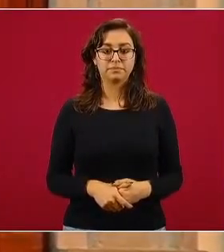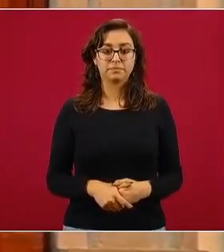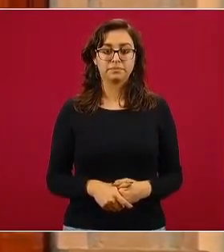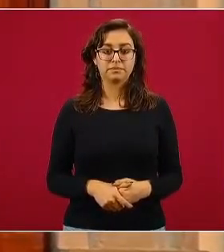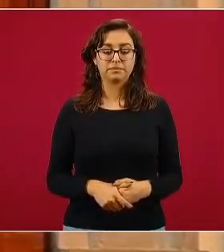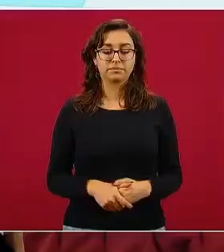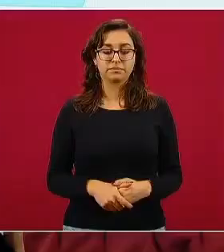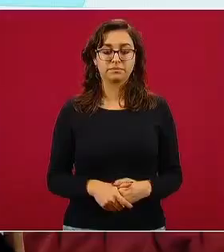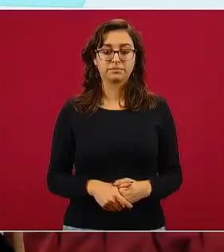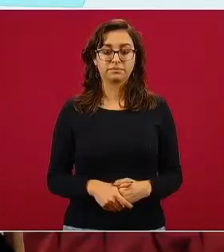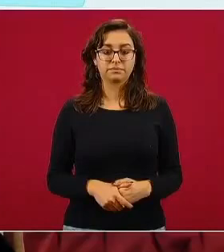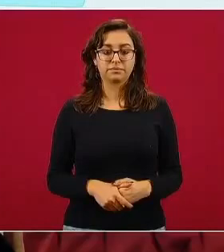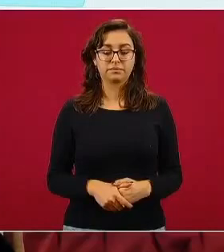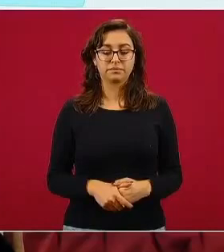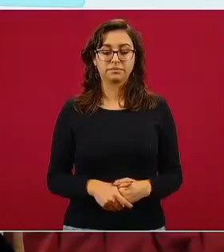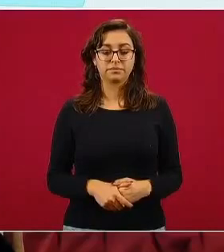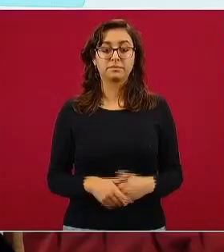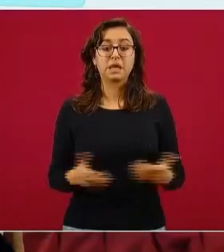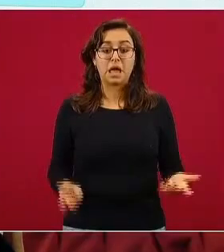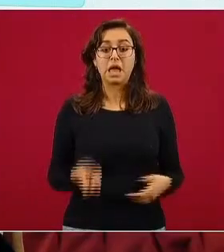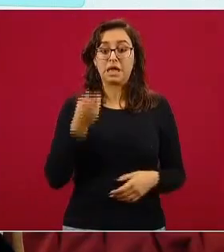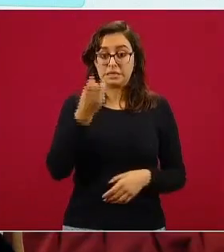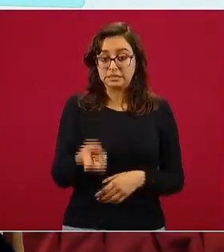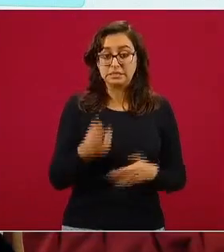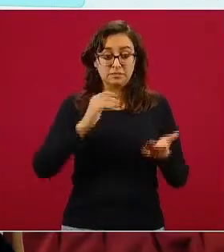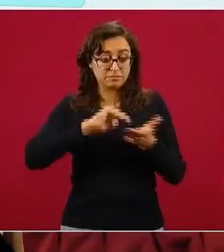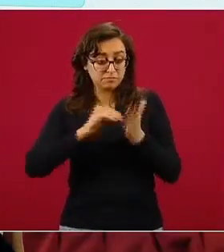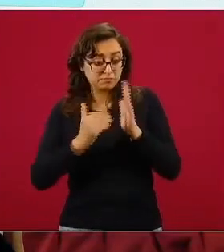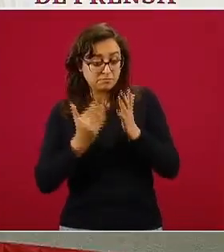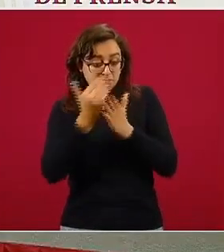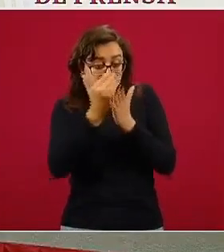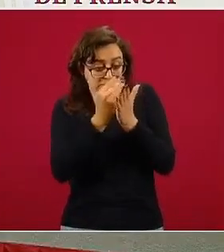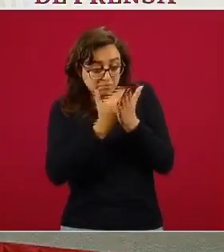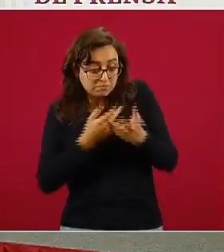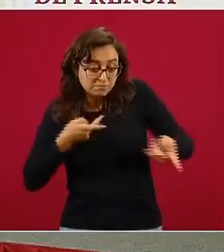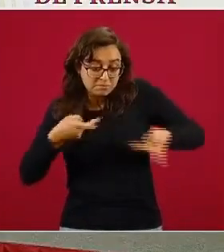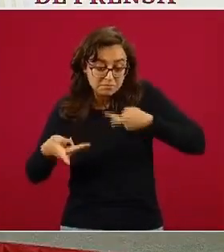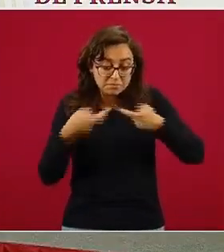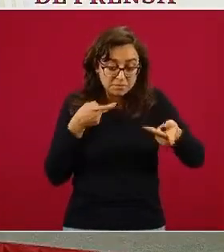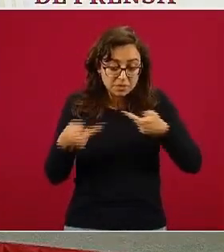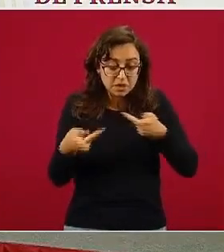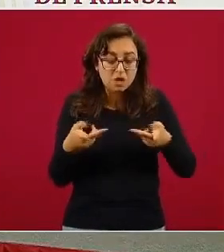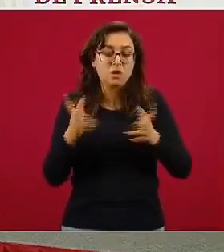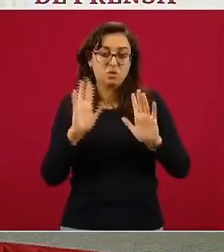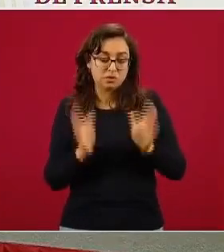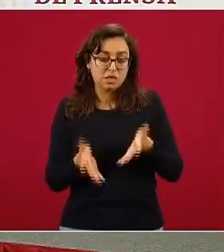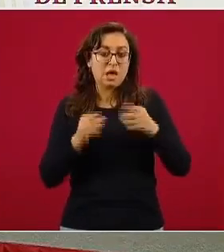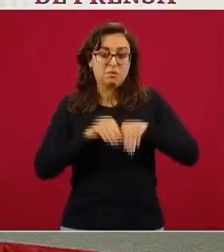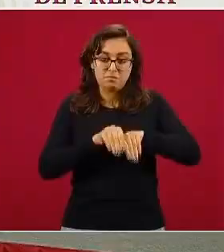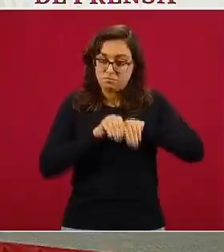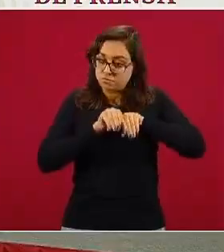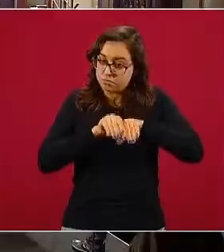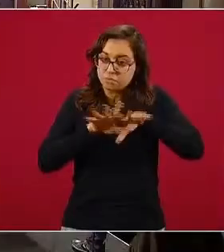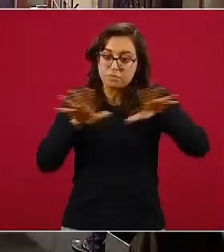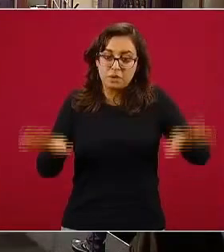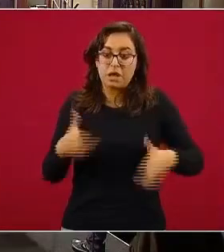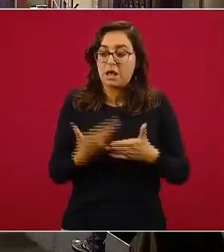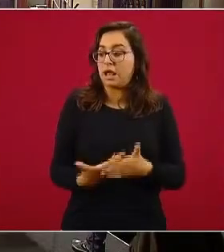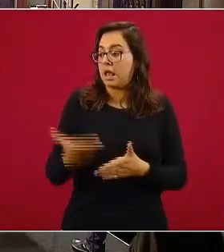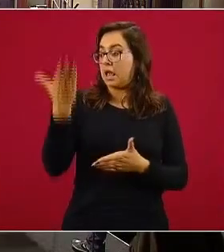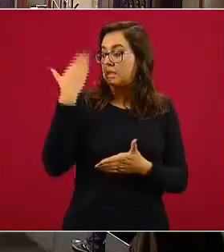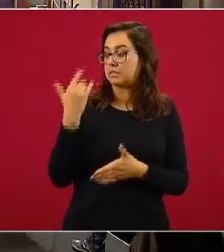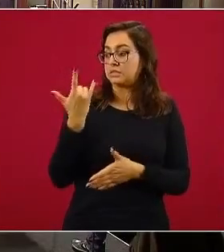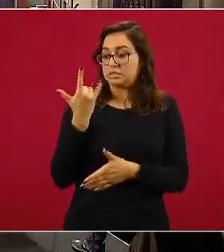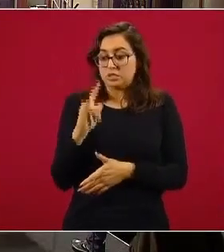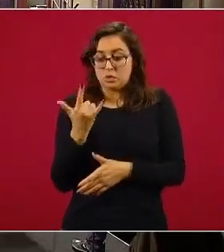la posibilidad de muerte. Esta es una estrategia que lanzamos, comentamos con cada una de las entidades desde julio y